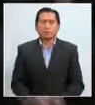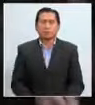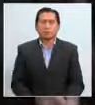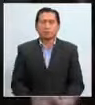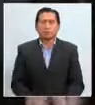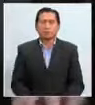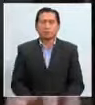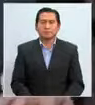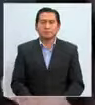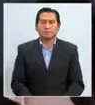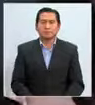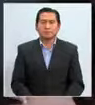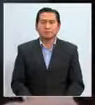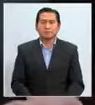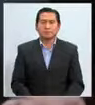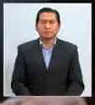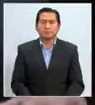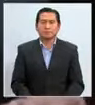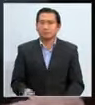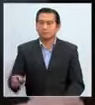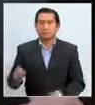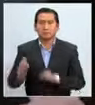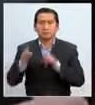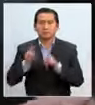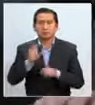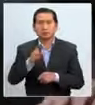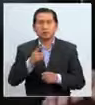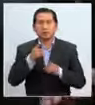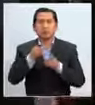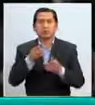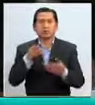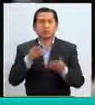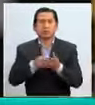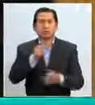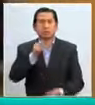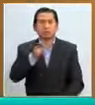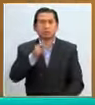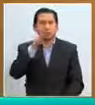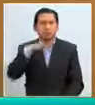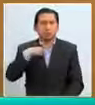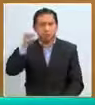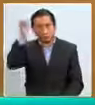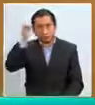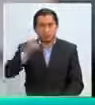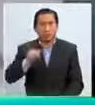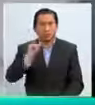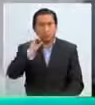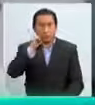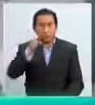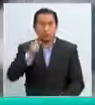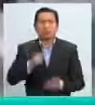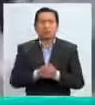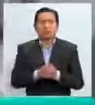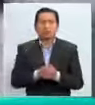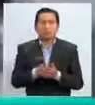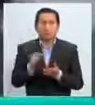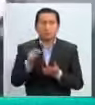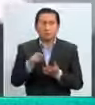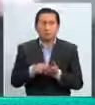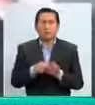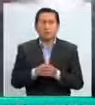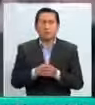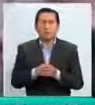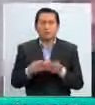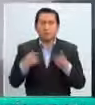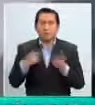Se ha previsto la declaración de la denunciada, la señora Yanine Áñez, para el día de mañana, que se va a